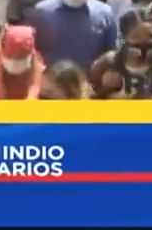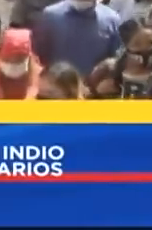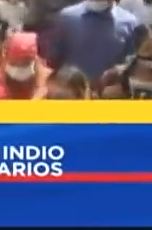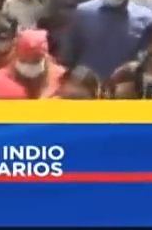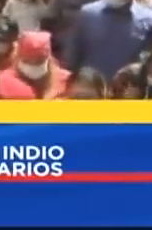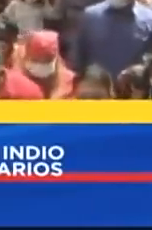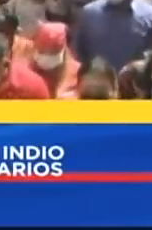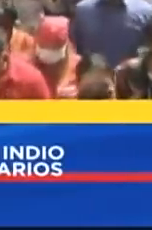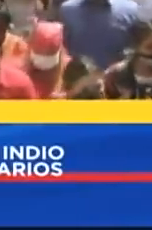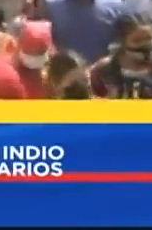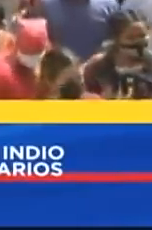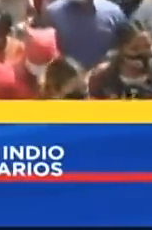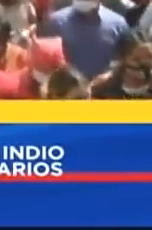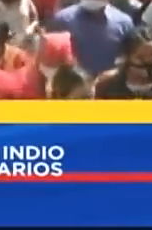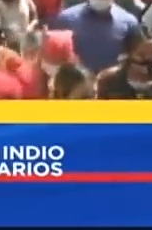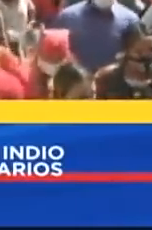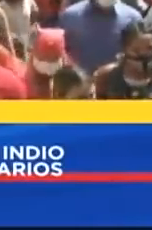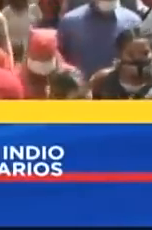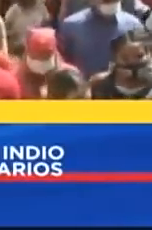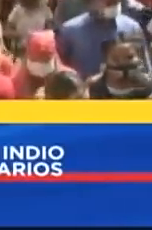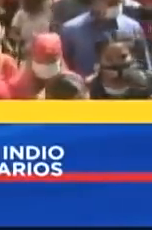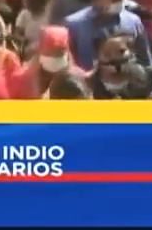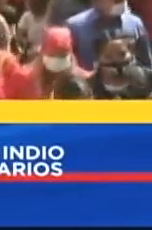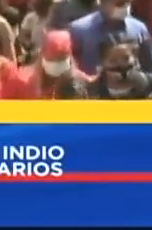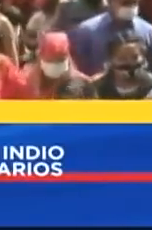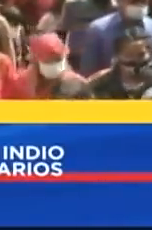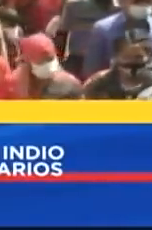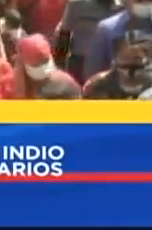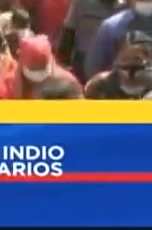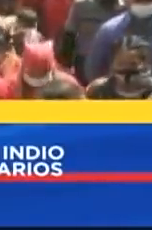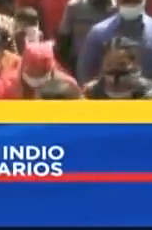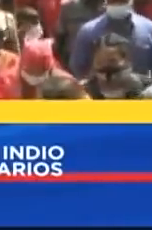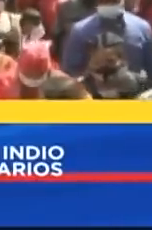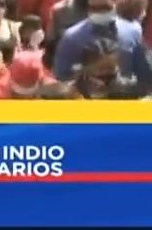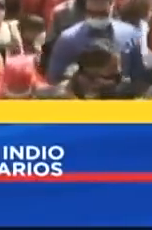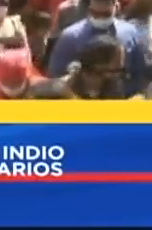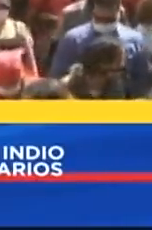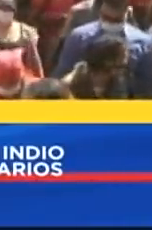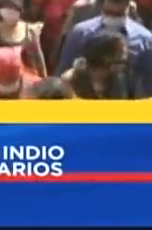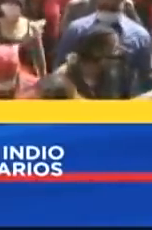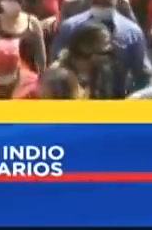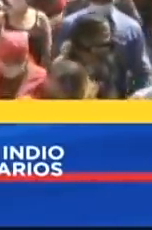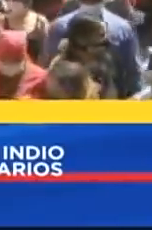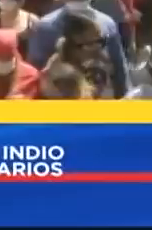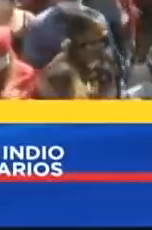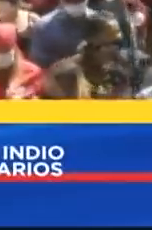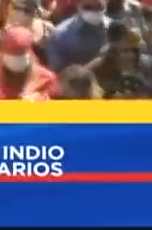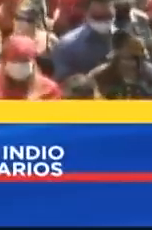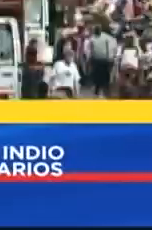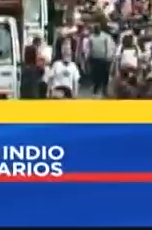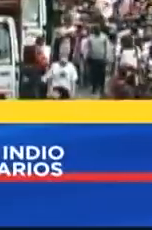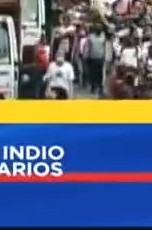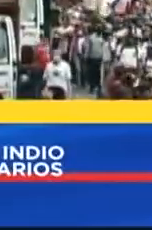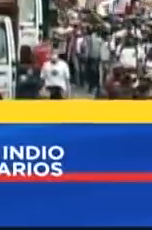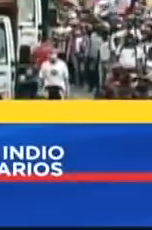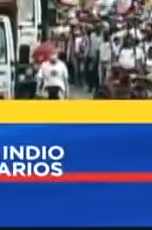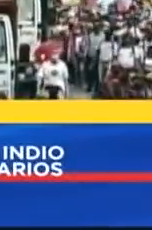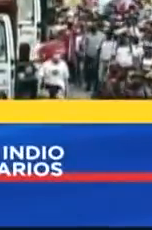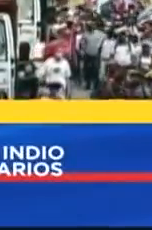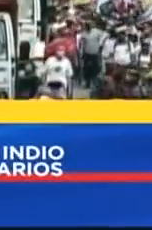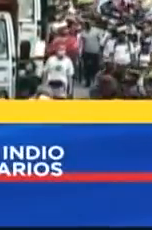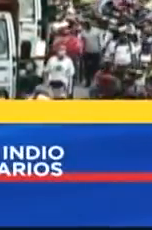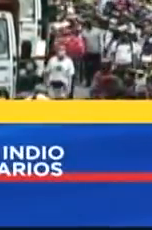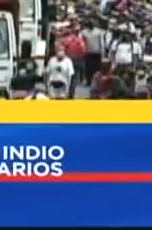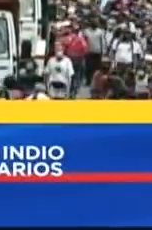pueblo, producto de la pandemia, de los cuidados. Y el pueblo aborigen,